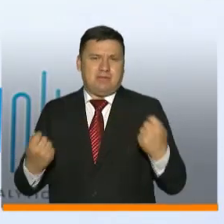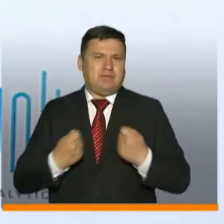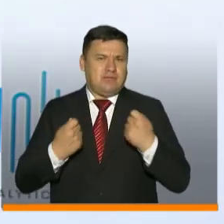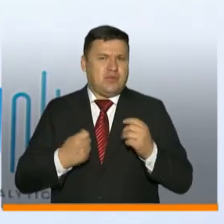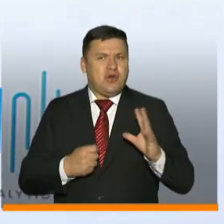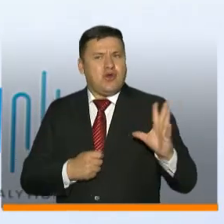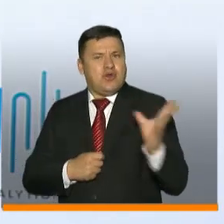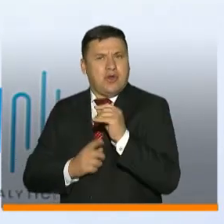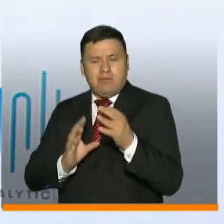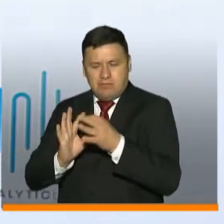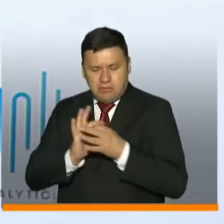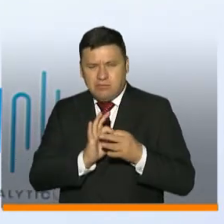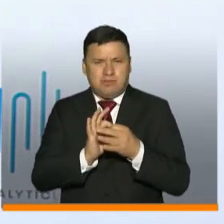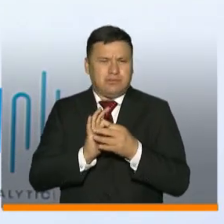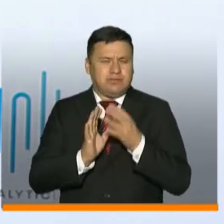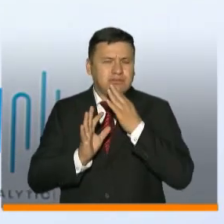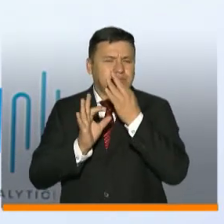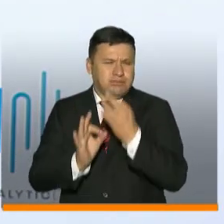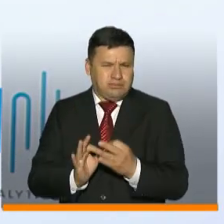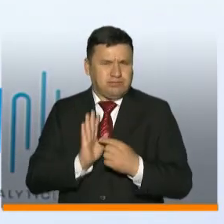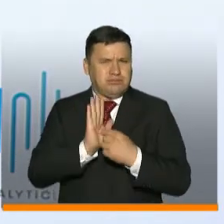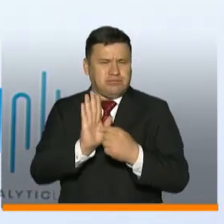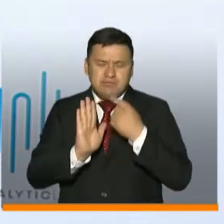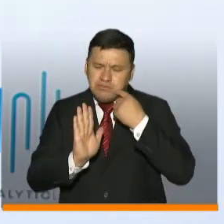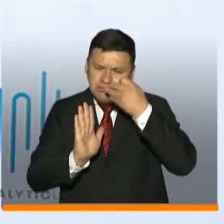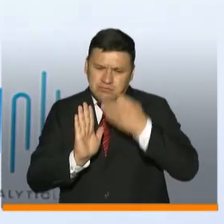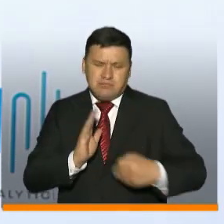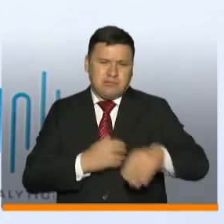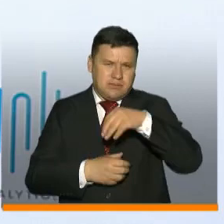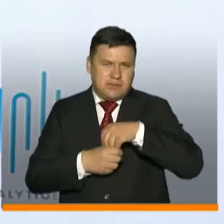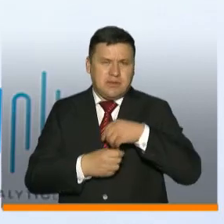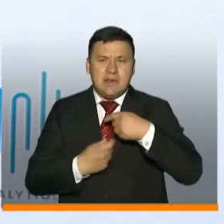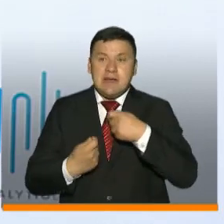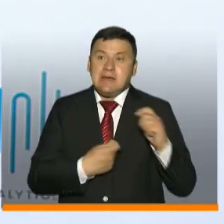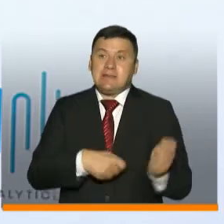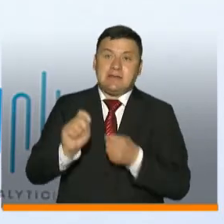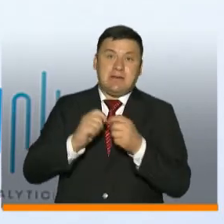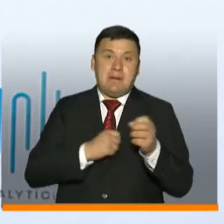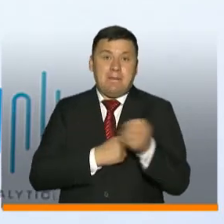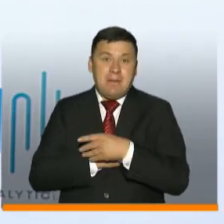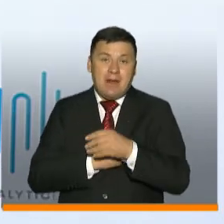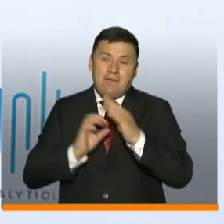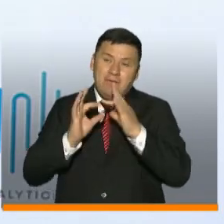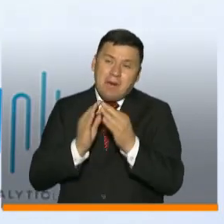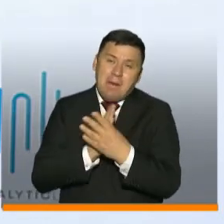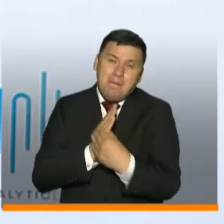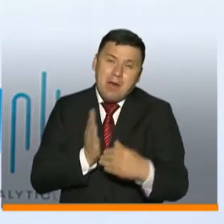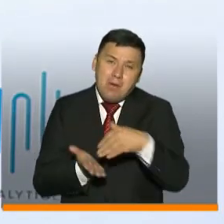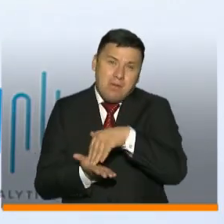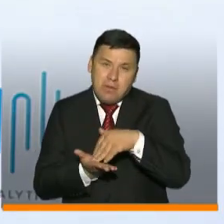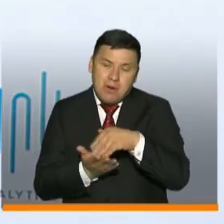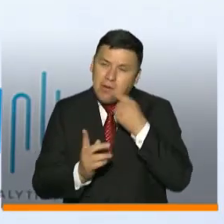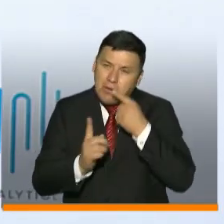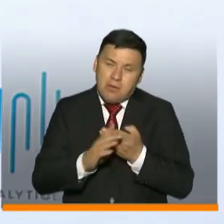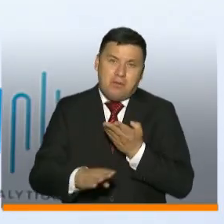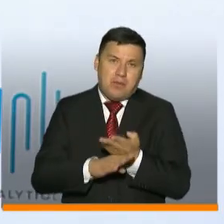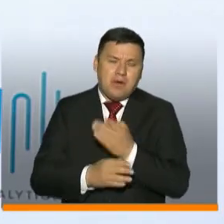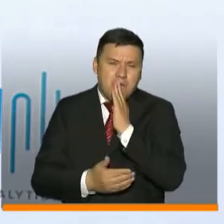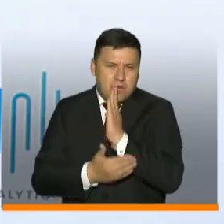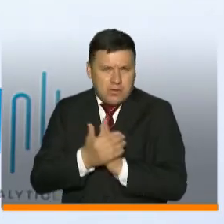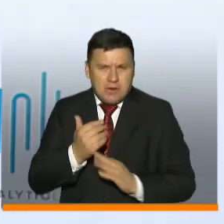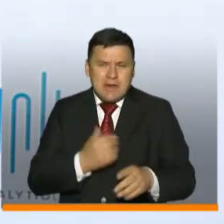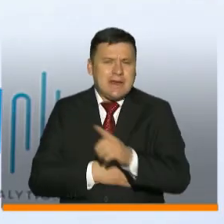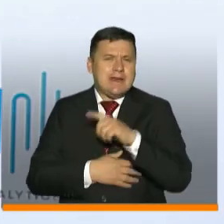campaña de todos aquellos que definitivamente estábamos convencidos que llevar un mercado a las familias colombianas era un propósito no solo noble,